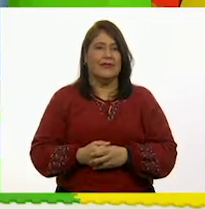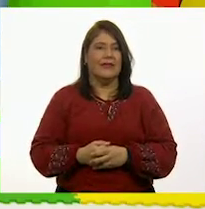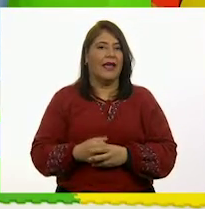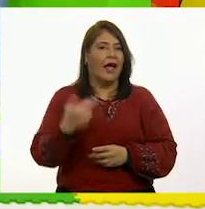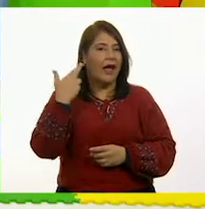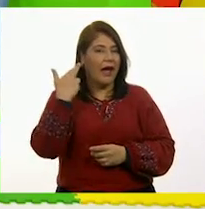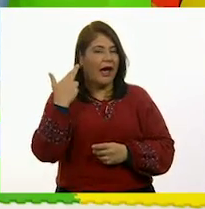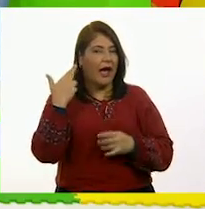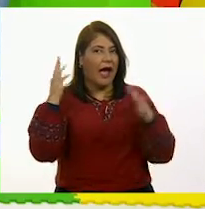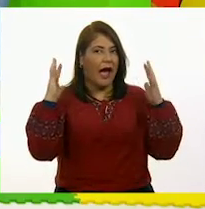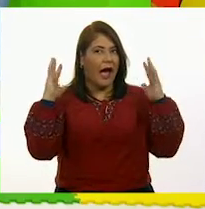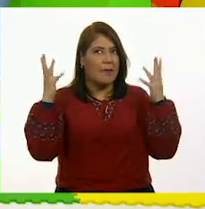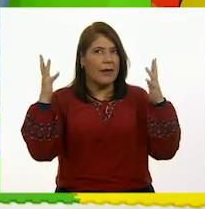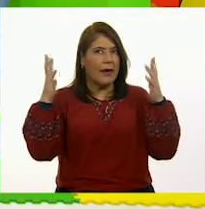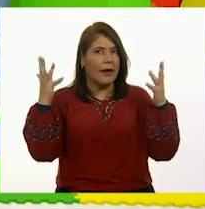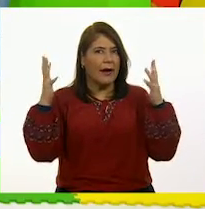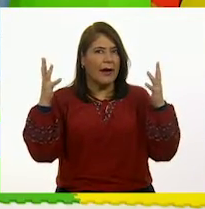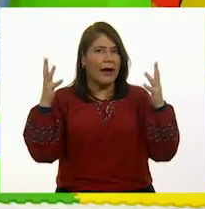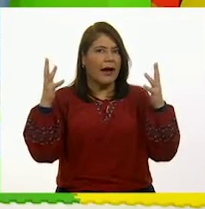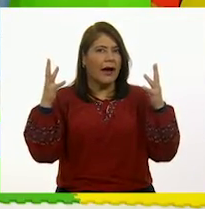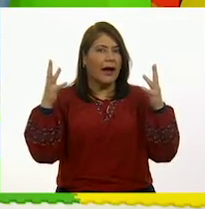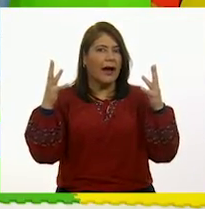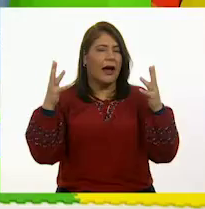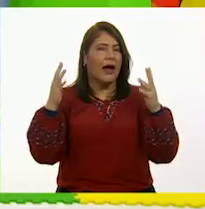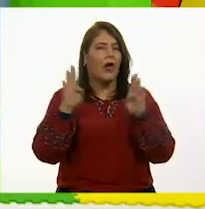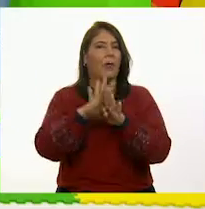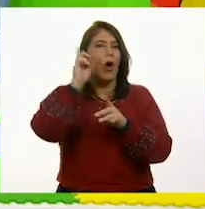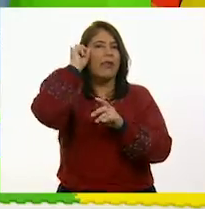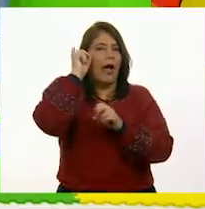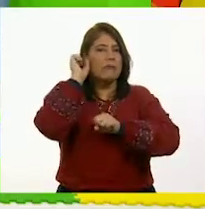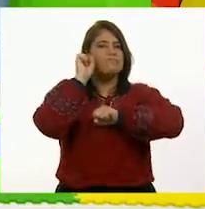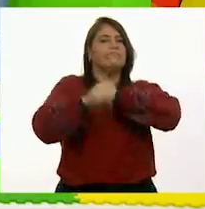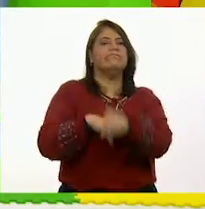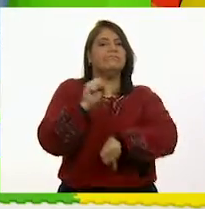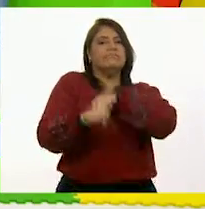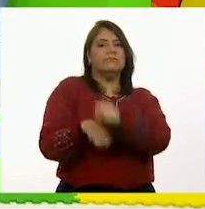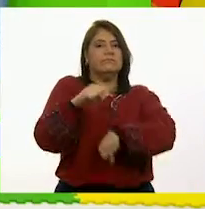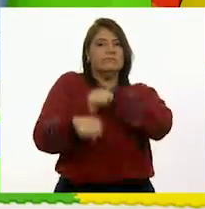Escuchamos aplausos, galopamos como caballos.